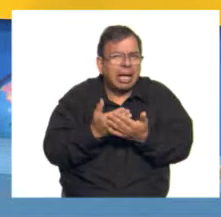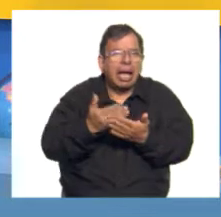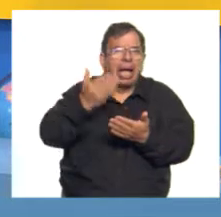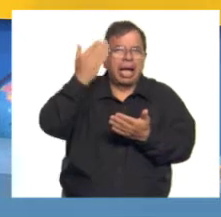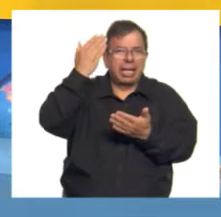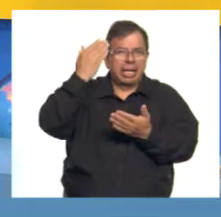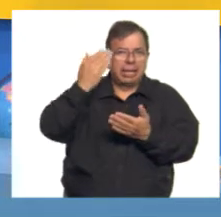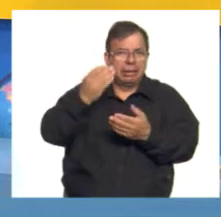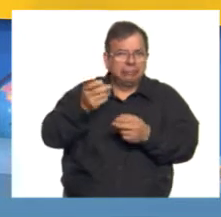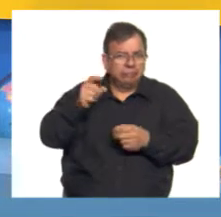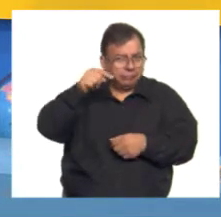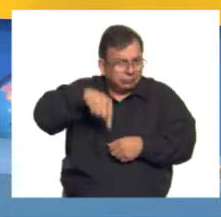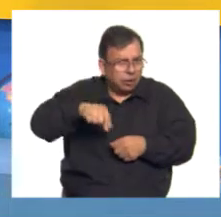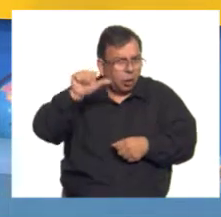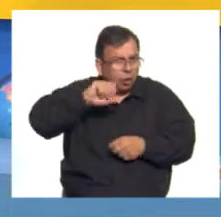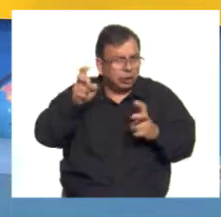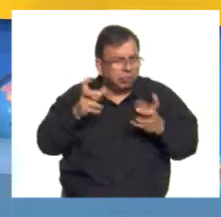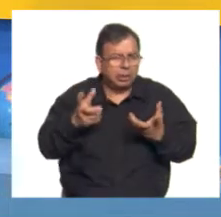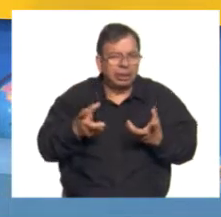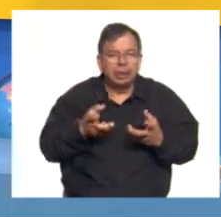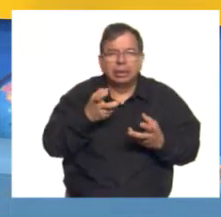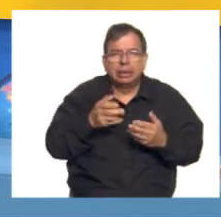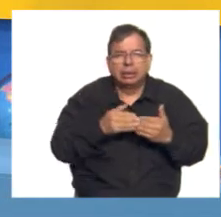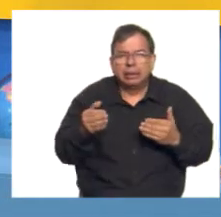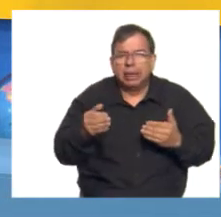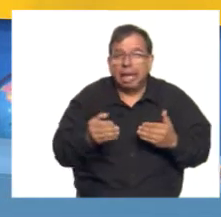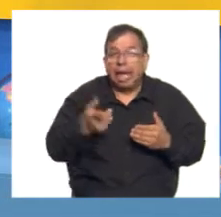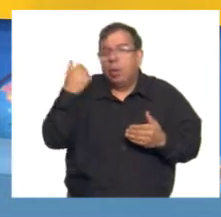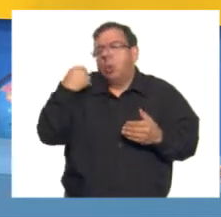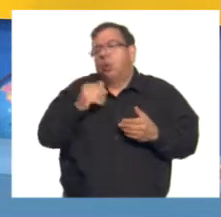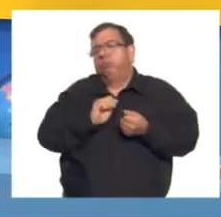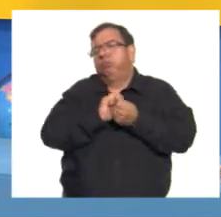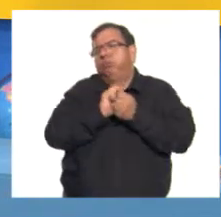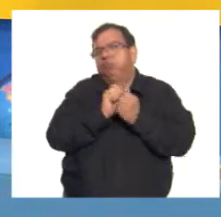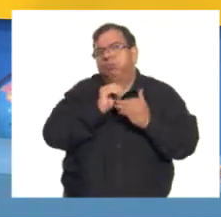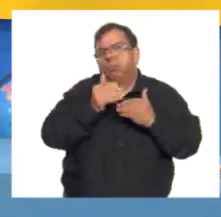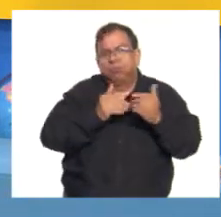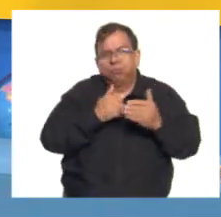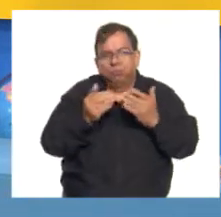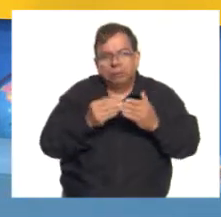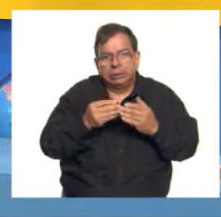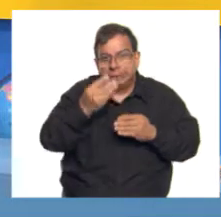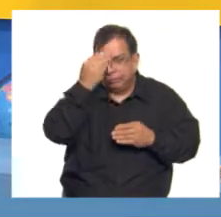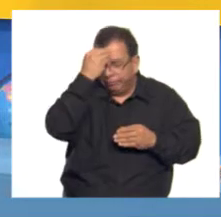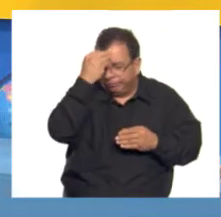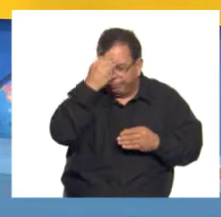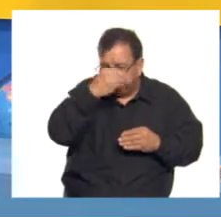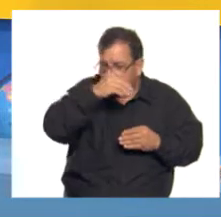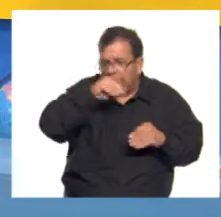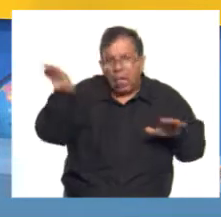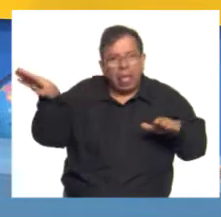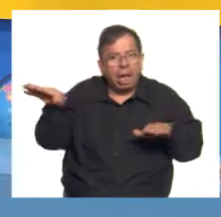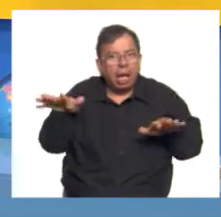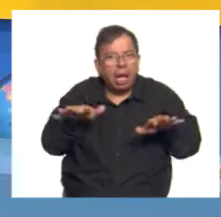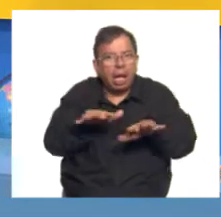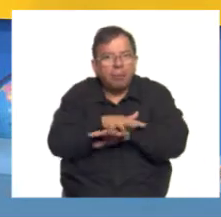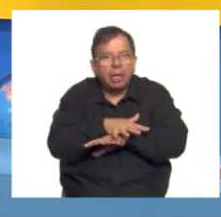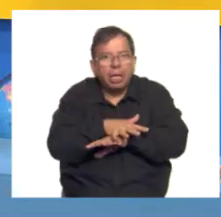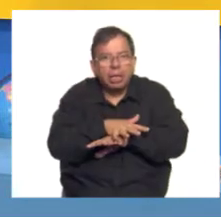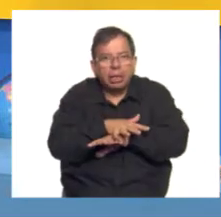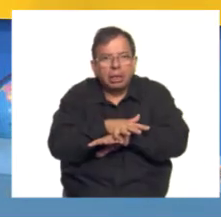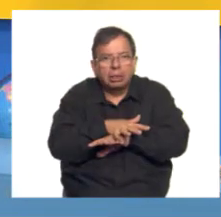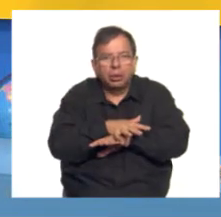que analizamos hoy. Esta fue una época en la que la modernización significó cambiar la mentalidad de la sociedad, difundir una